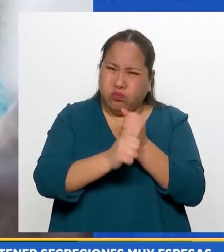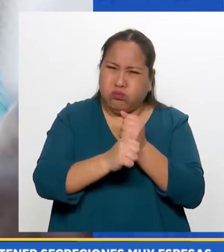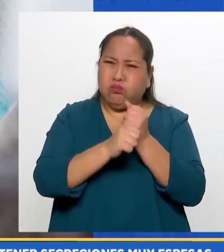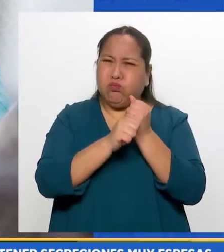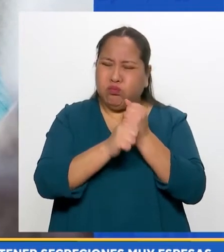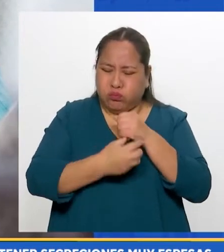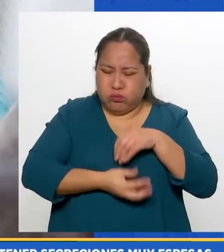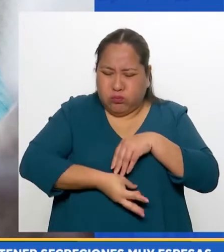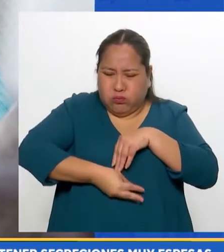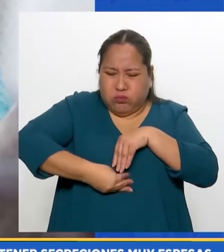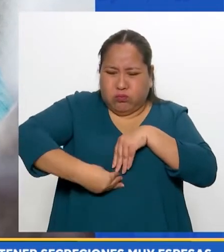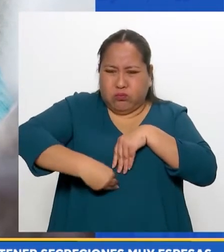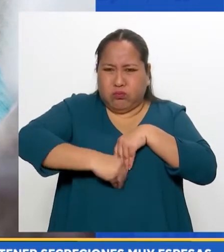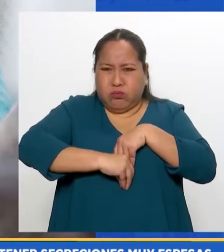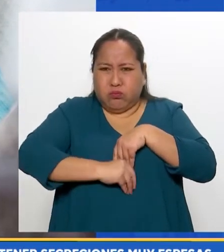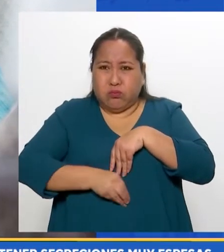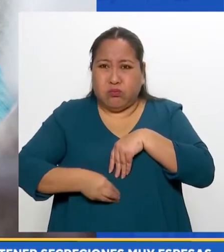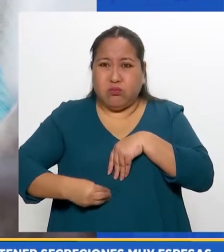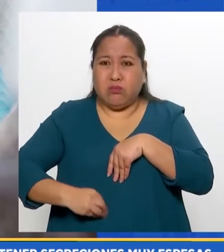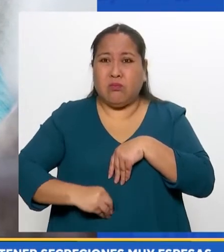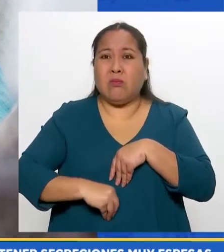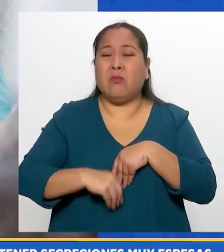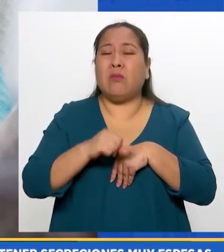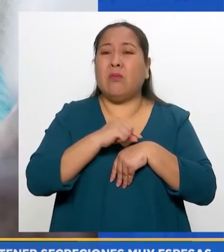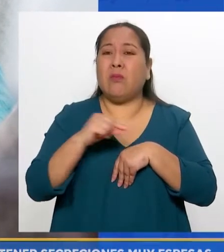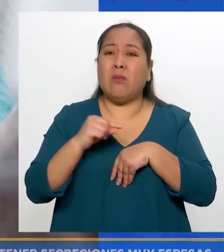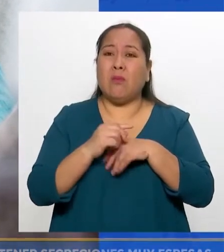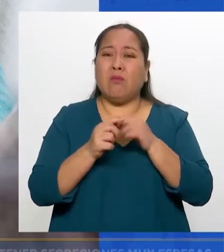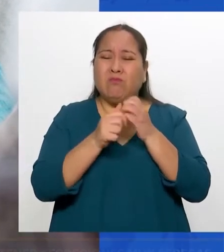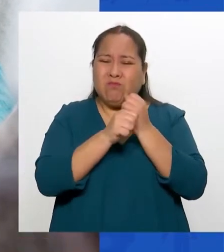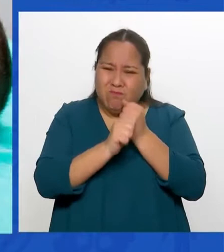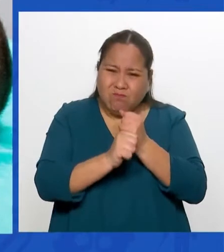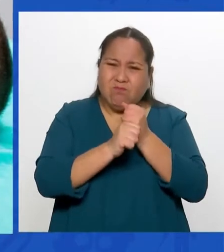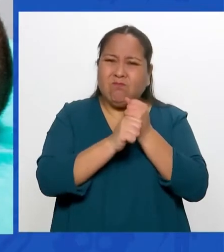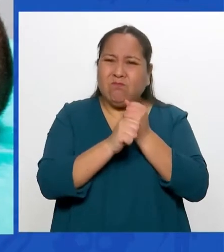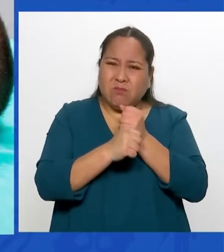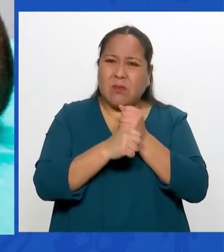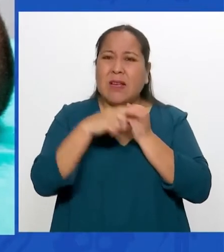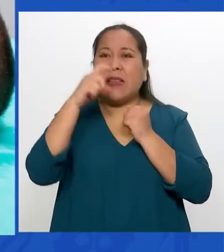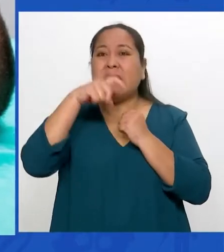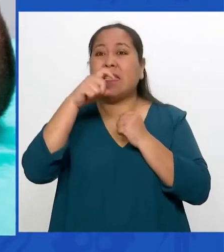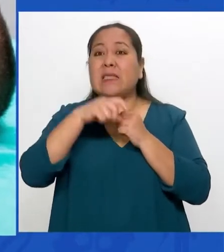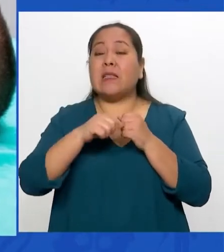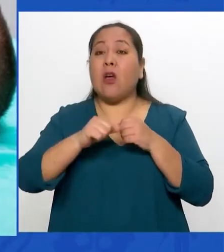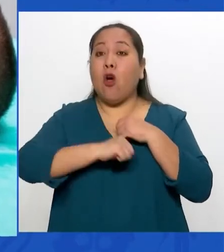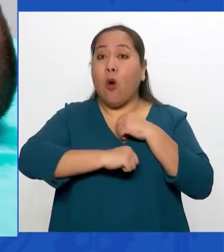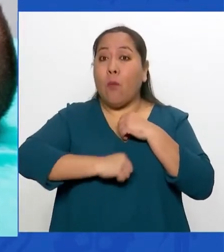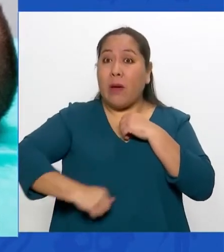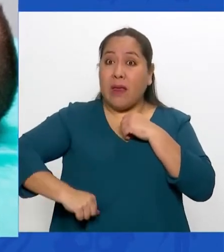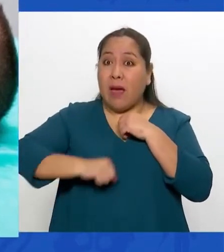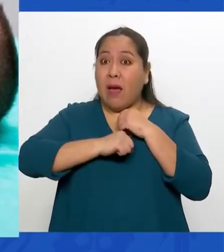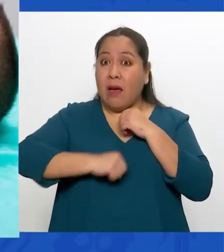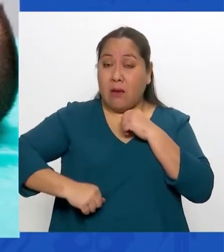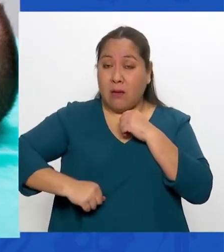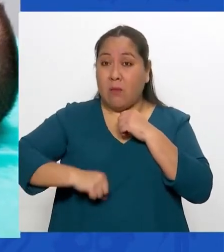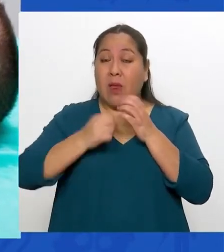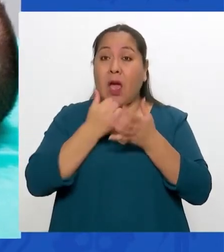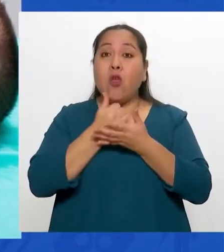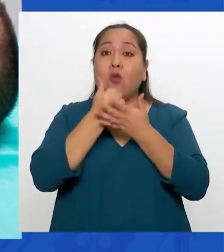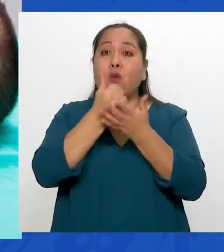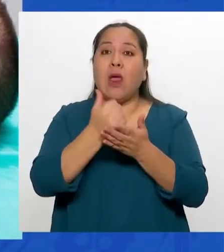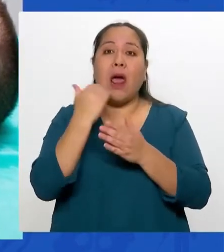detienen, se atracan en el intestino y se produce lo que llamamos un ilio meconial. Son pacientes que requieren inclusive una operación para poder